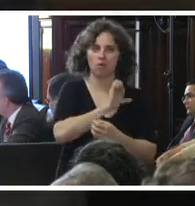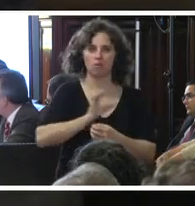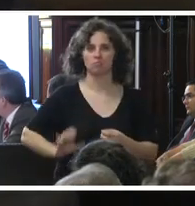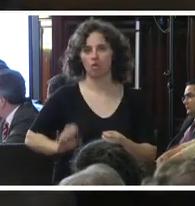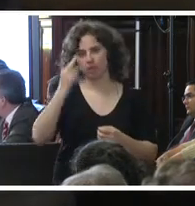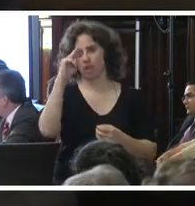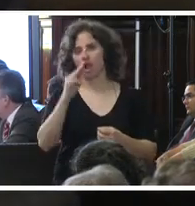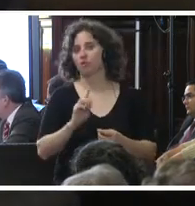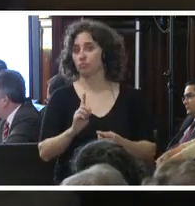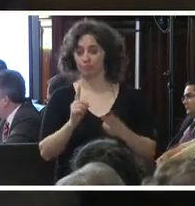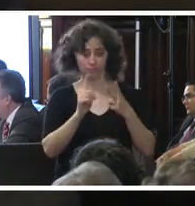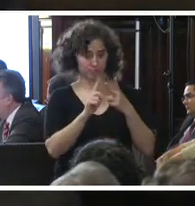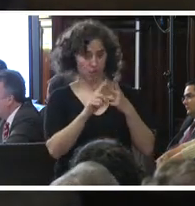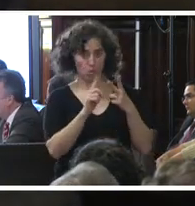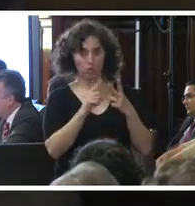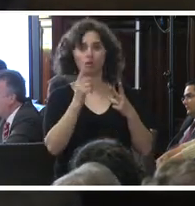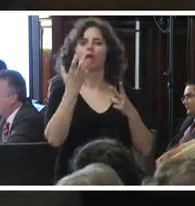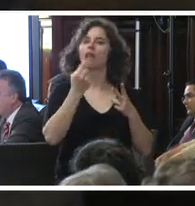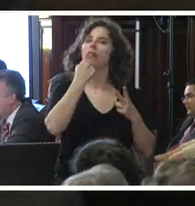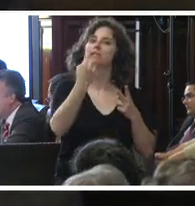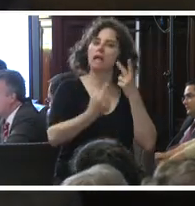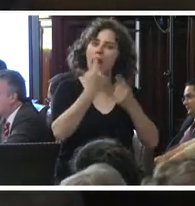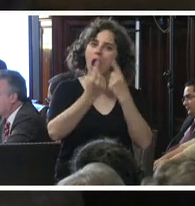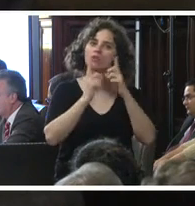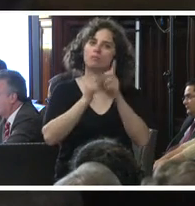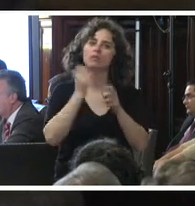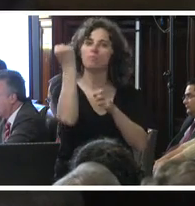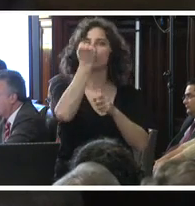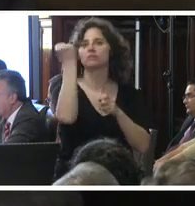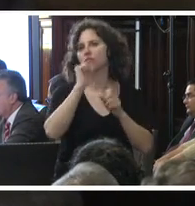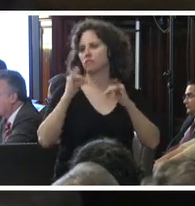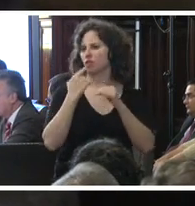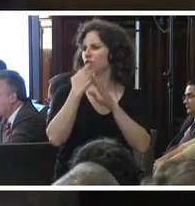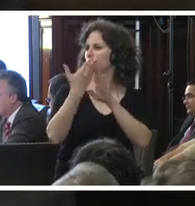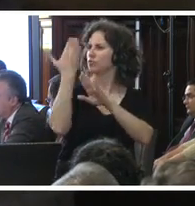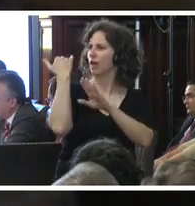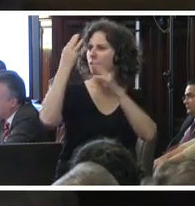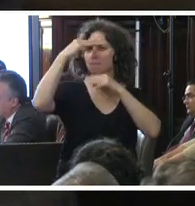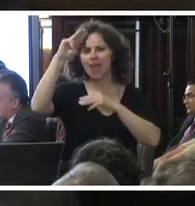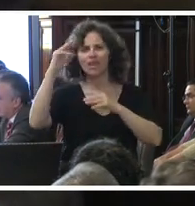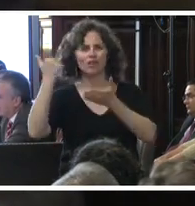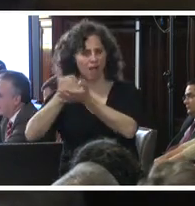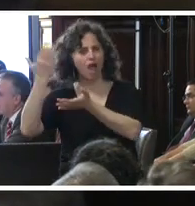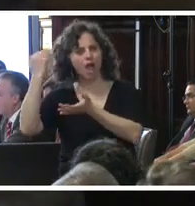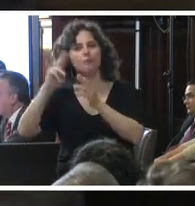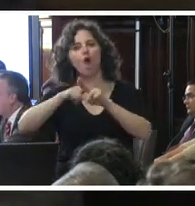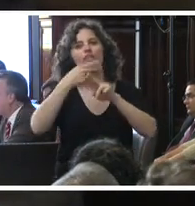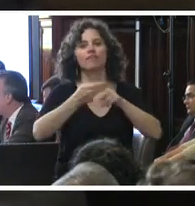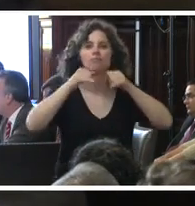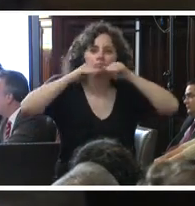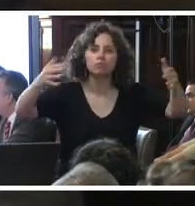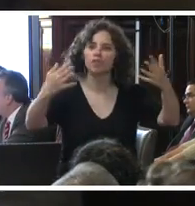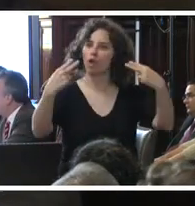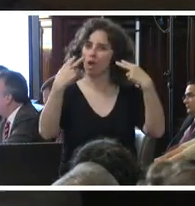mexicano. Dos, sí quería decir algo que también es muy importante. Ya lo habíamos comentado en México, pero pues lo reitero